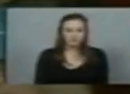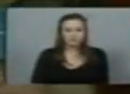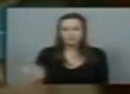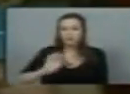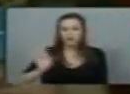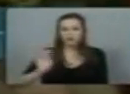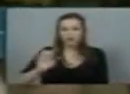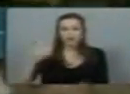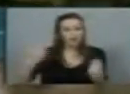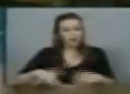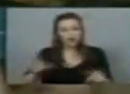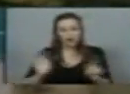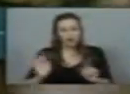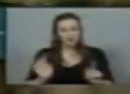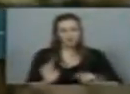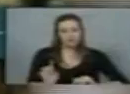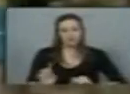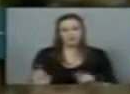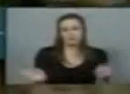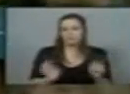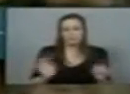permito.